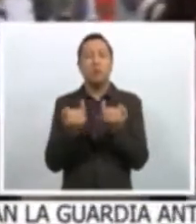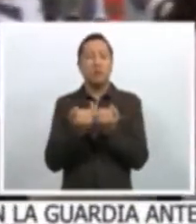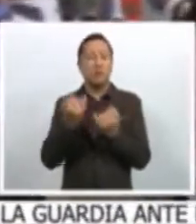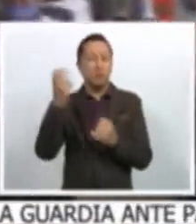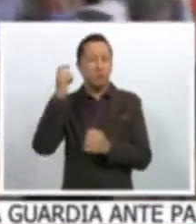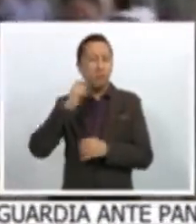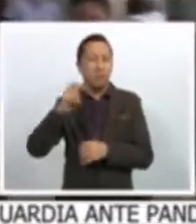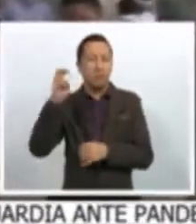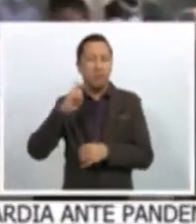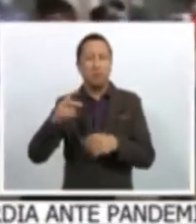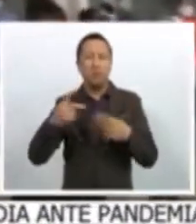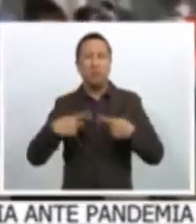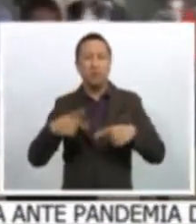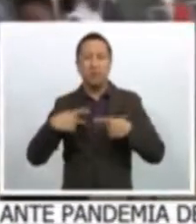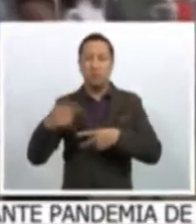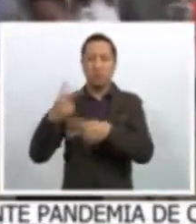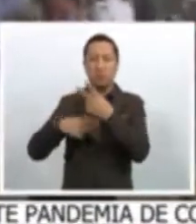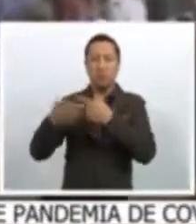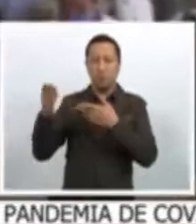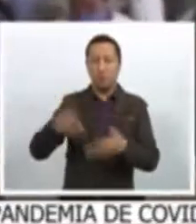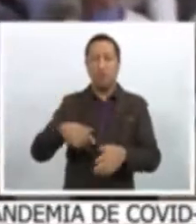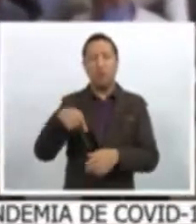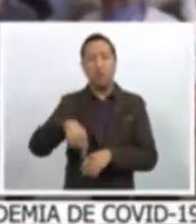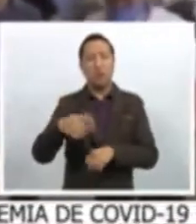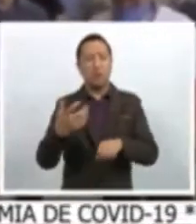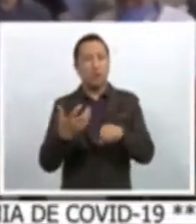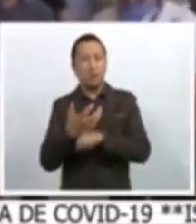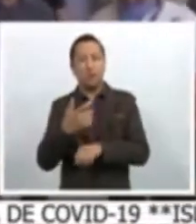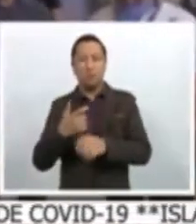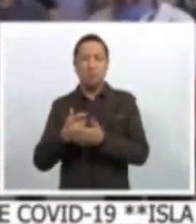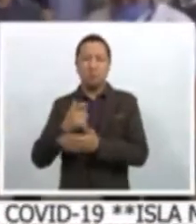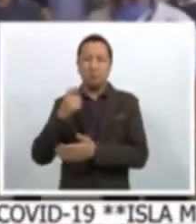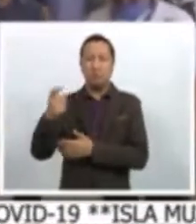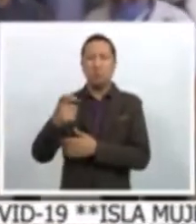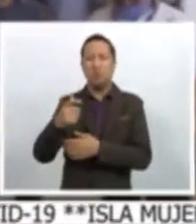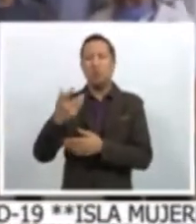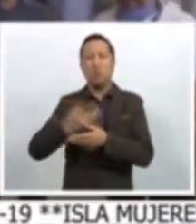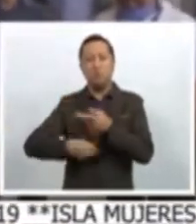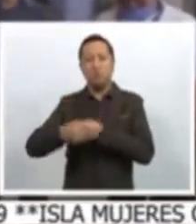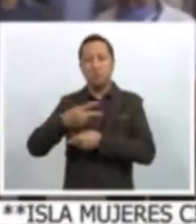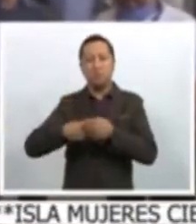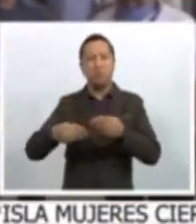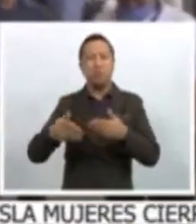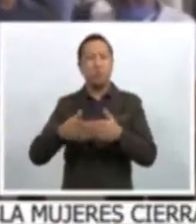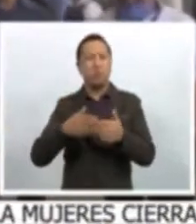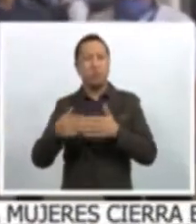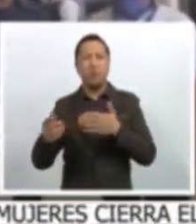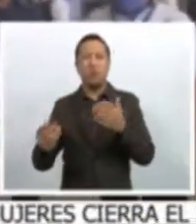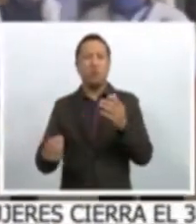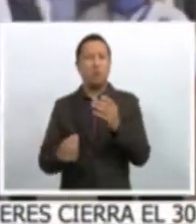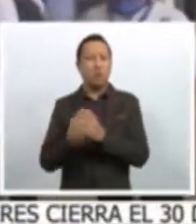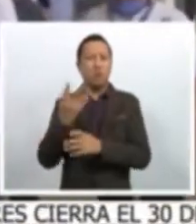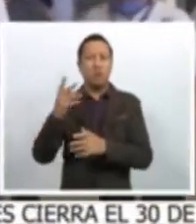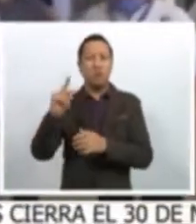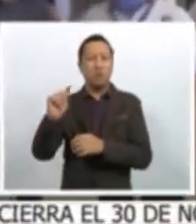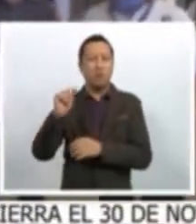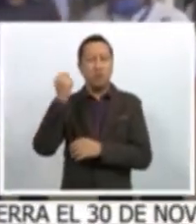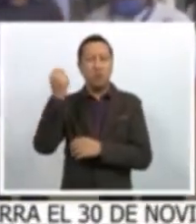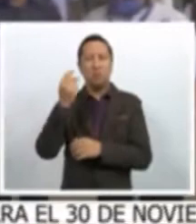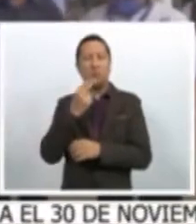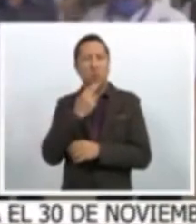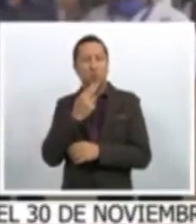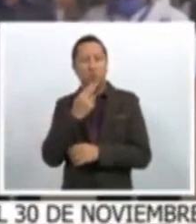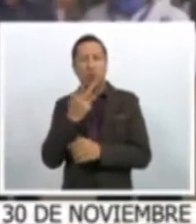y que sepan que en el estado estamos invirtiendo, estamos apostando por modernizar los equipos, por estar a la altura